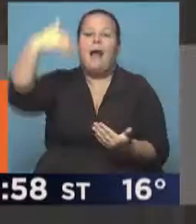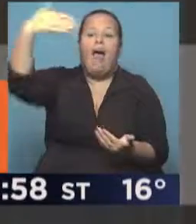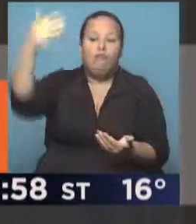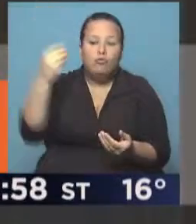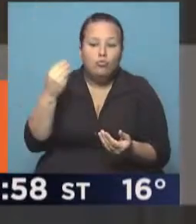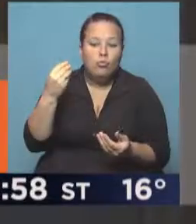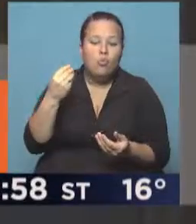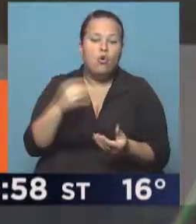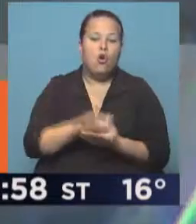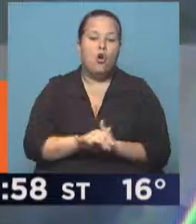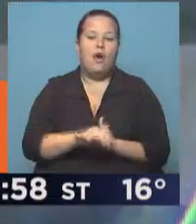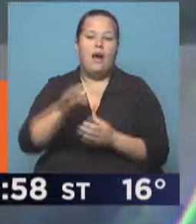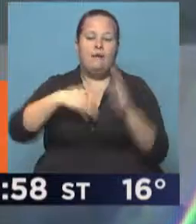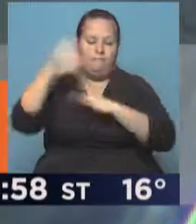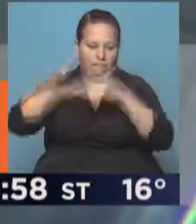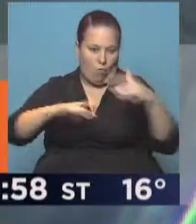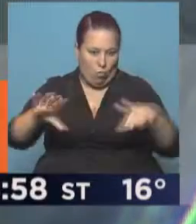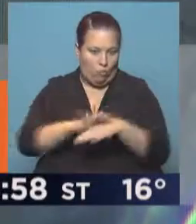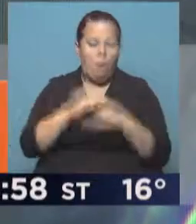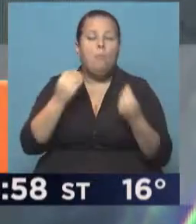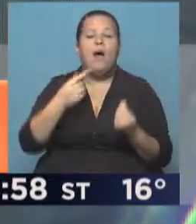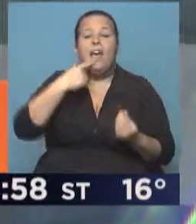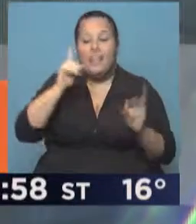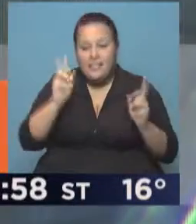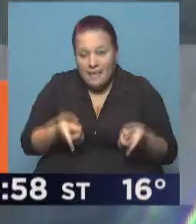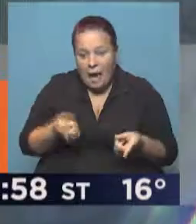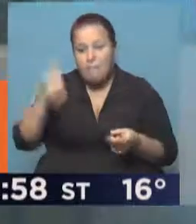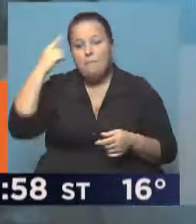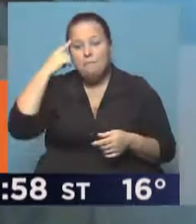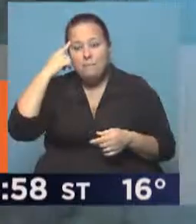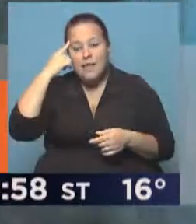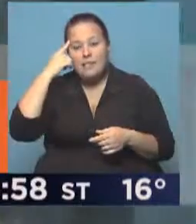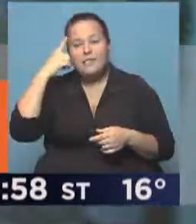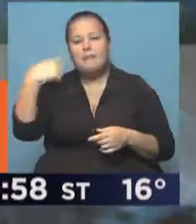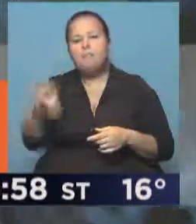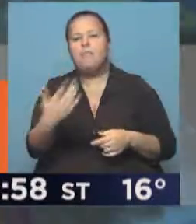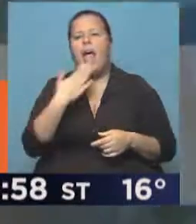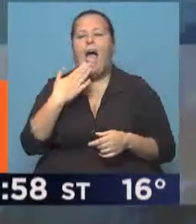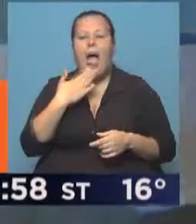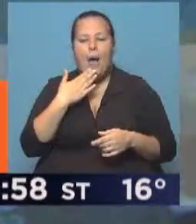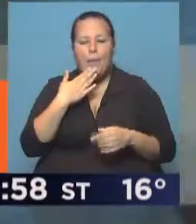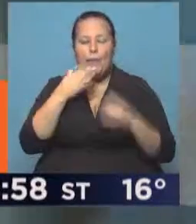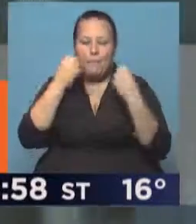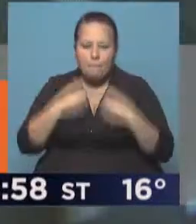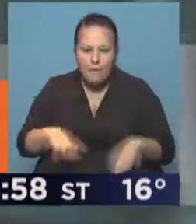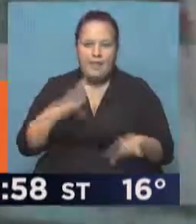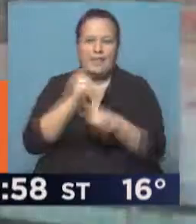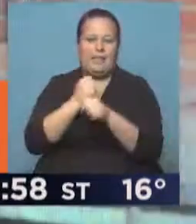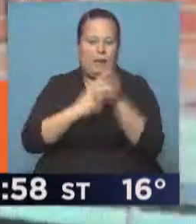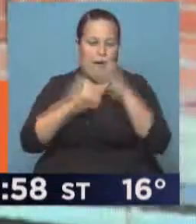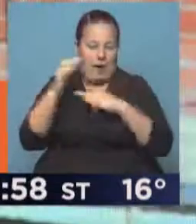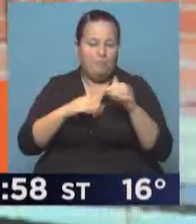la la organización porque está pronosticado también empezar en el mes de abril como para hacer de los primeros trabajos